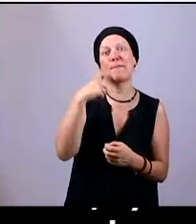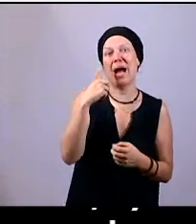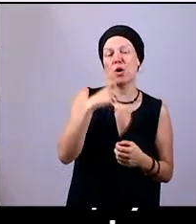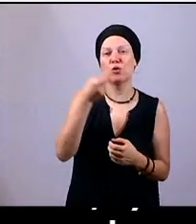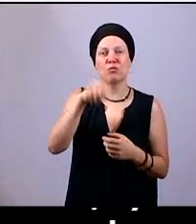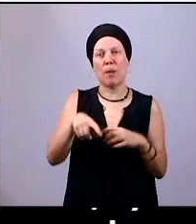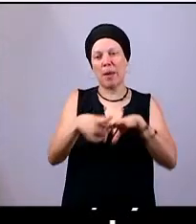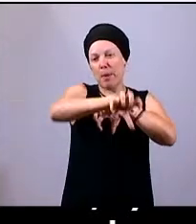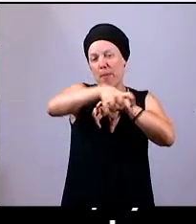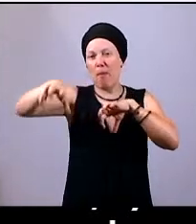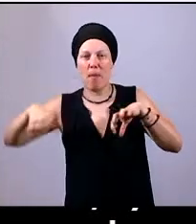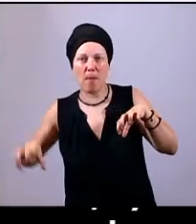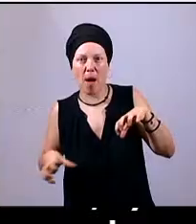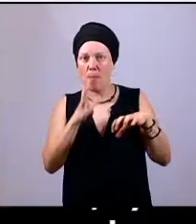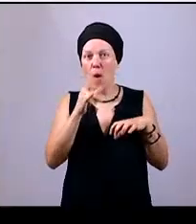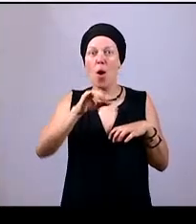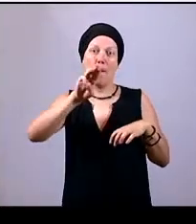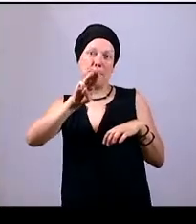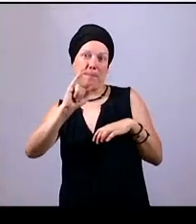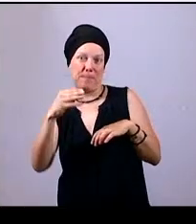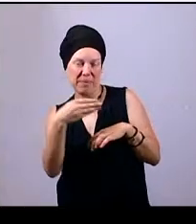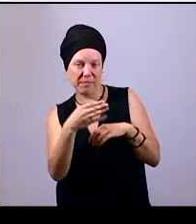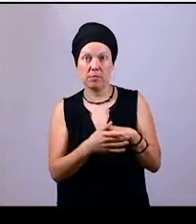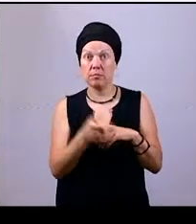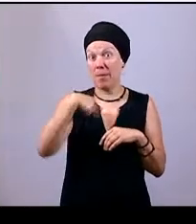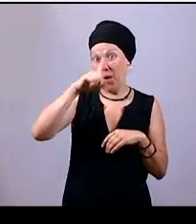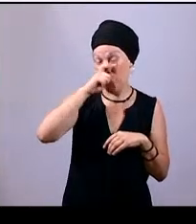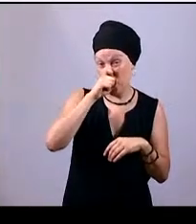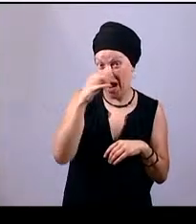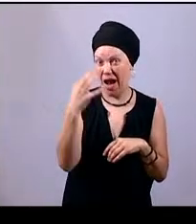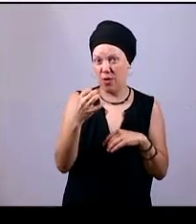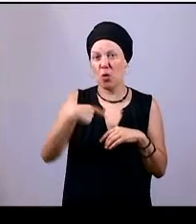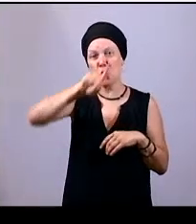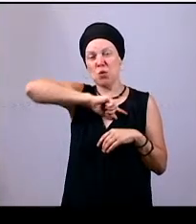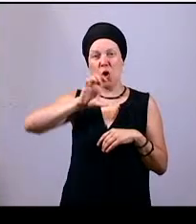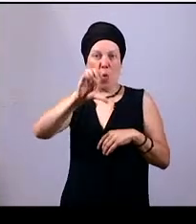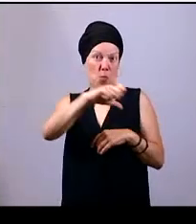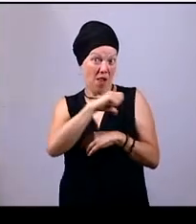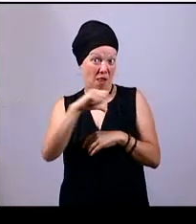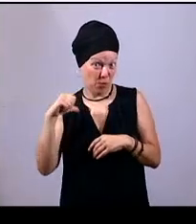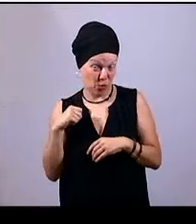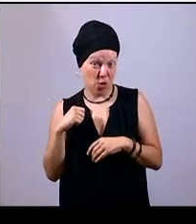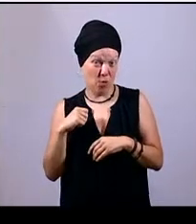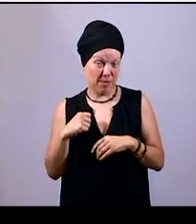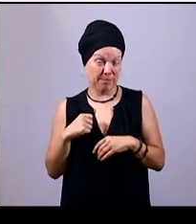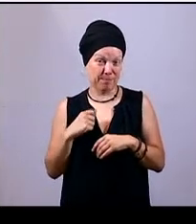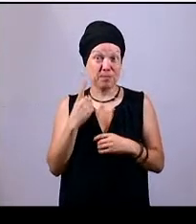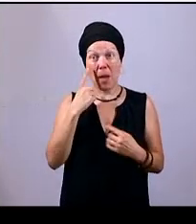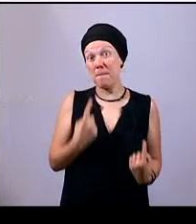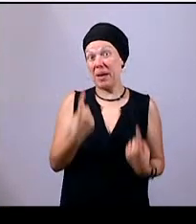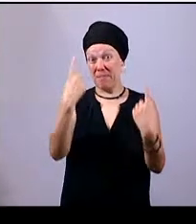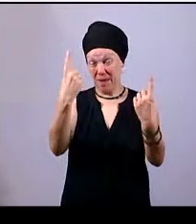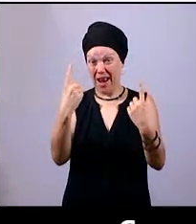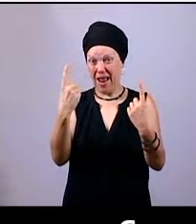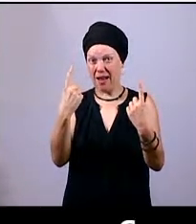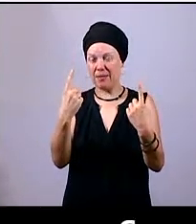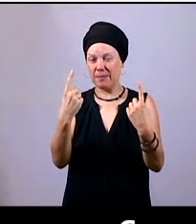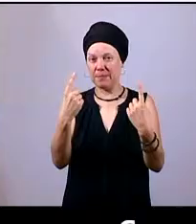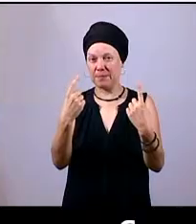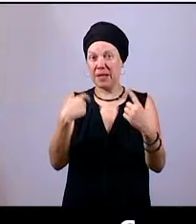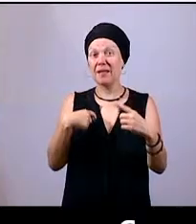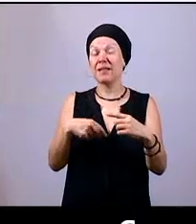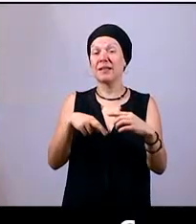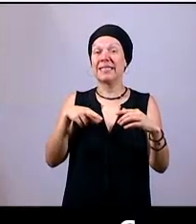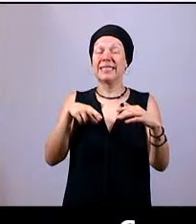reparto en atención al PIB. Y les recuerdo que nuestra comunidad autónoma fue la primera en interponer un recurso